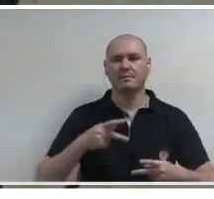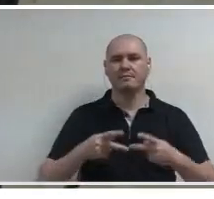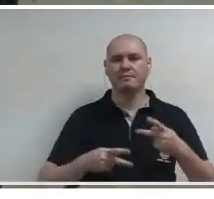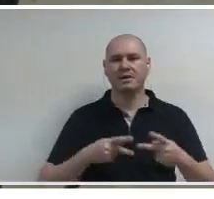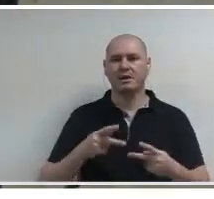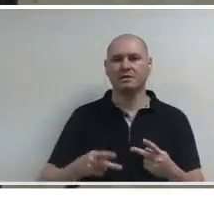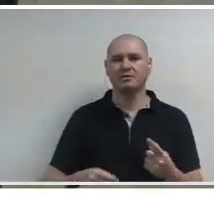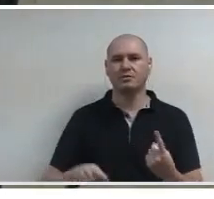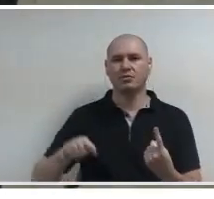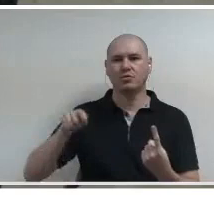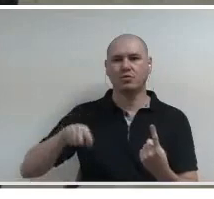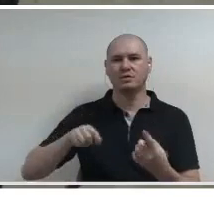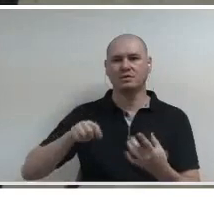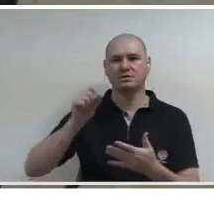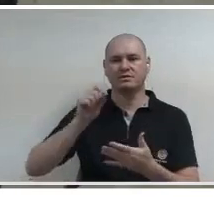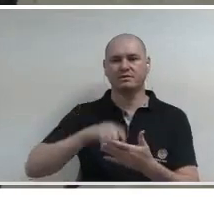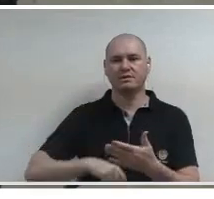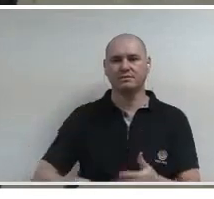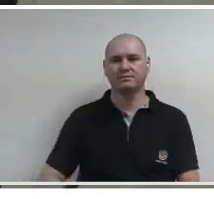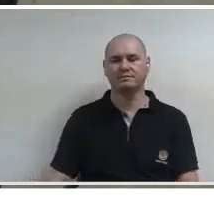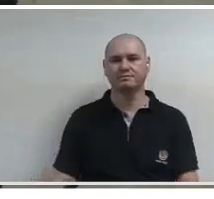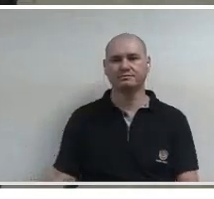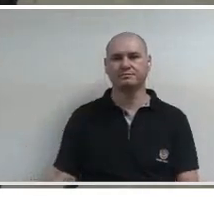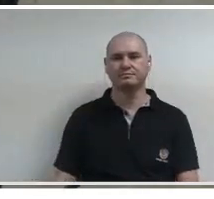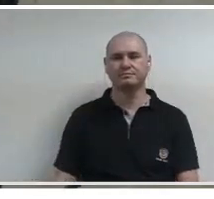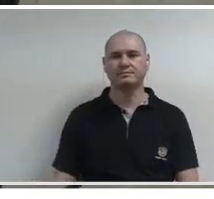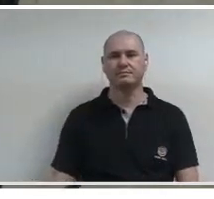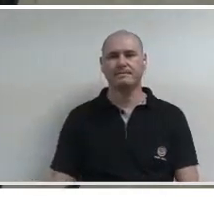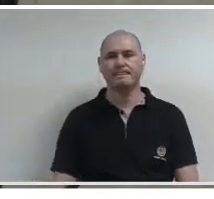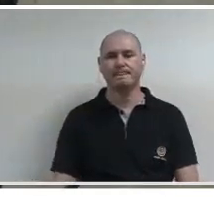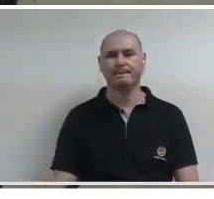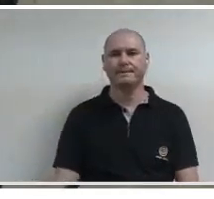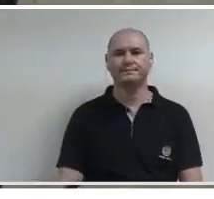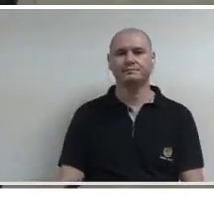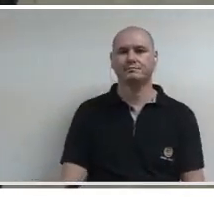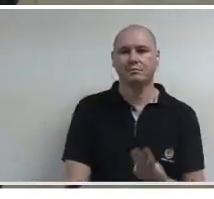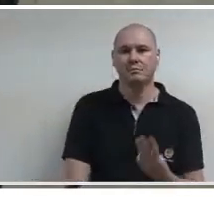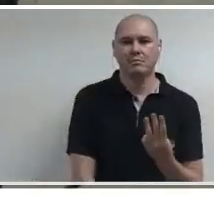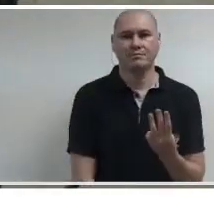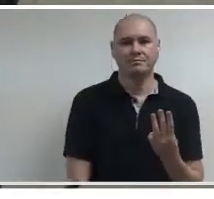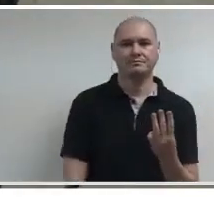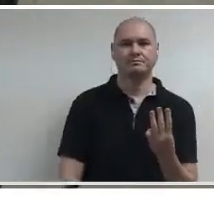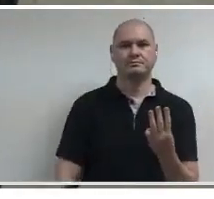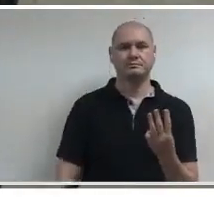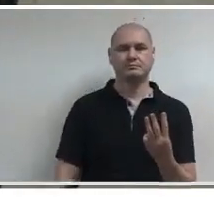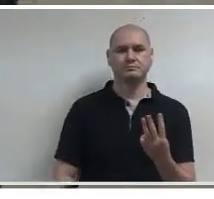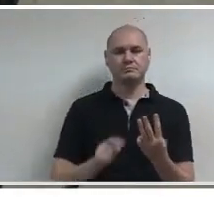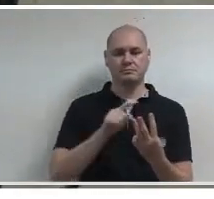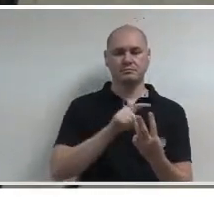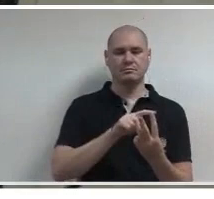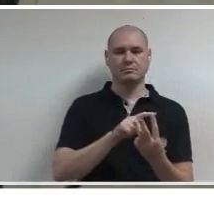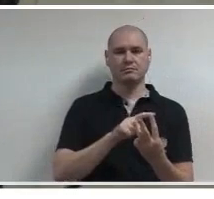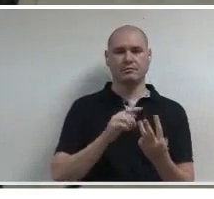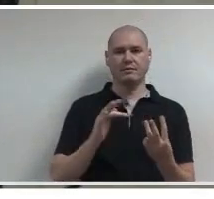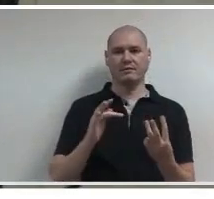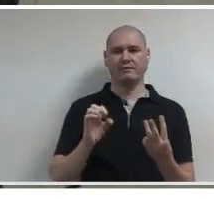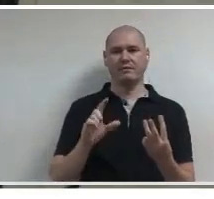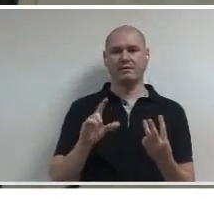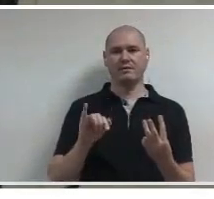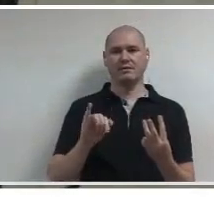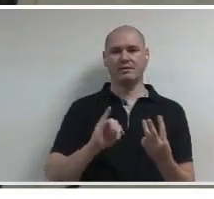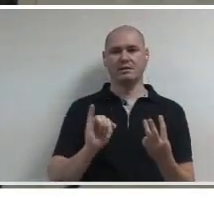Judicial Ñembucupe, juez de primera instancia, civil comercial laboral Arejeguaba, Javi